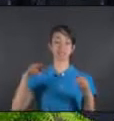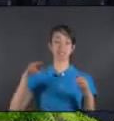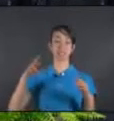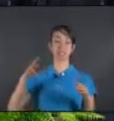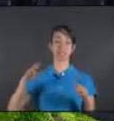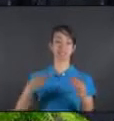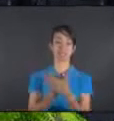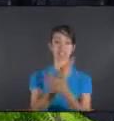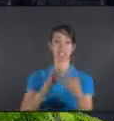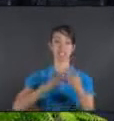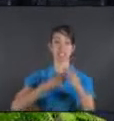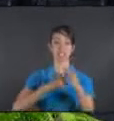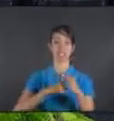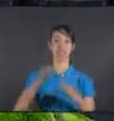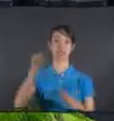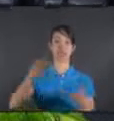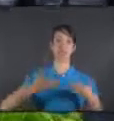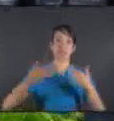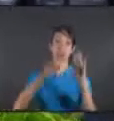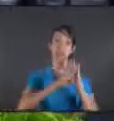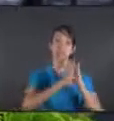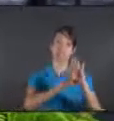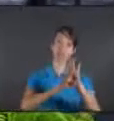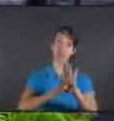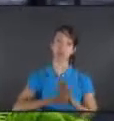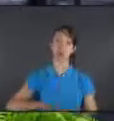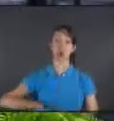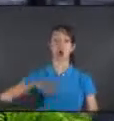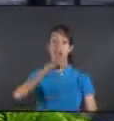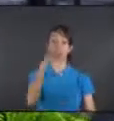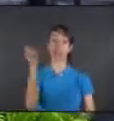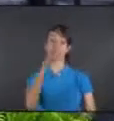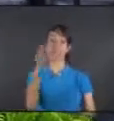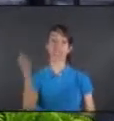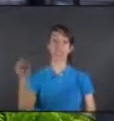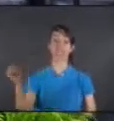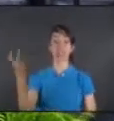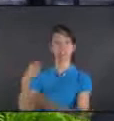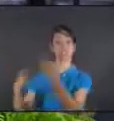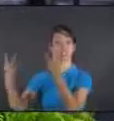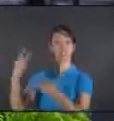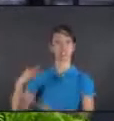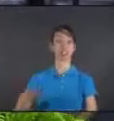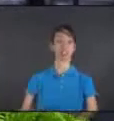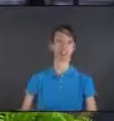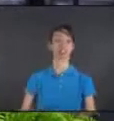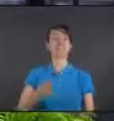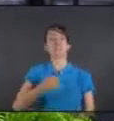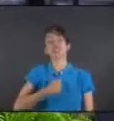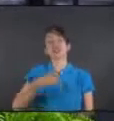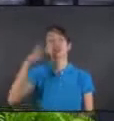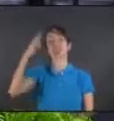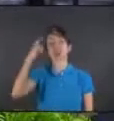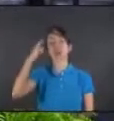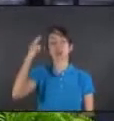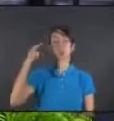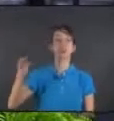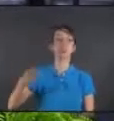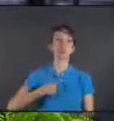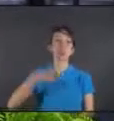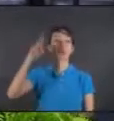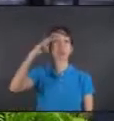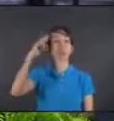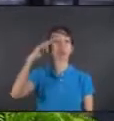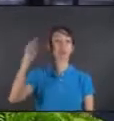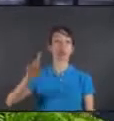¿Por qué no termina lo que dejaste, hermano? Reinícialo. Solo te quedaba un año. Sí, hermano, es que